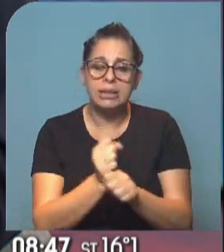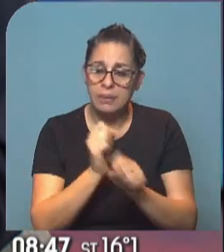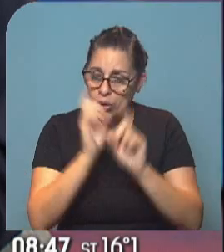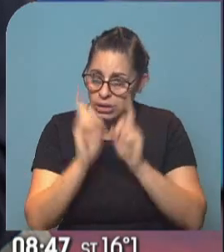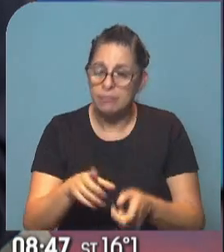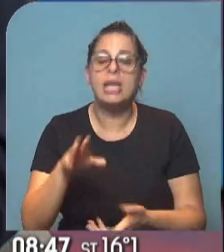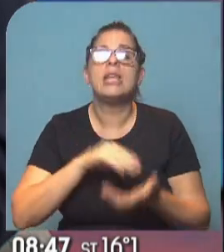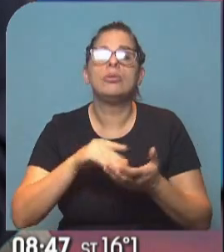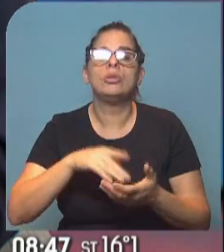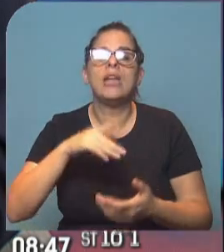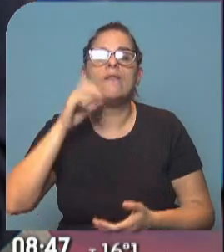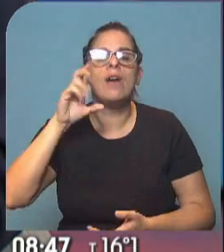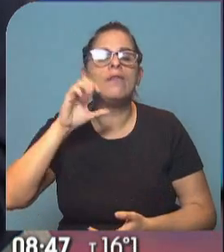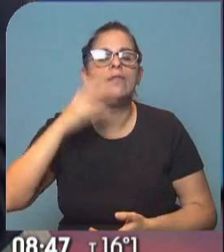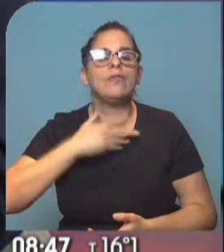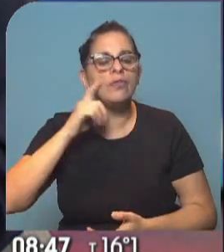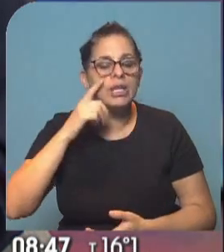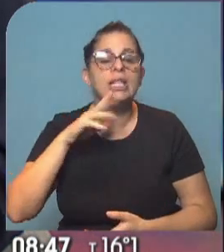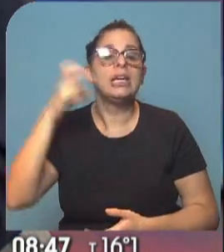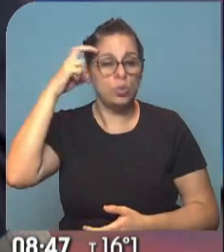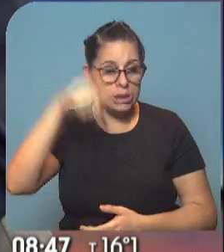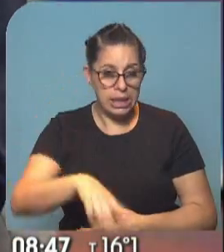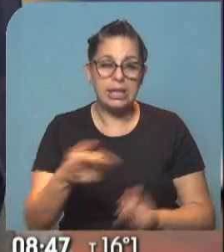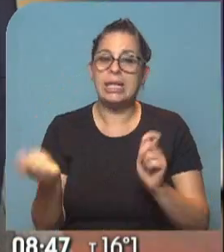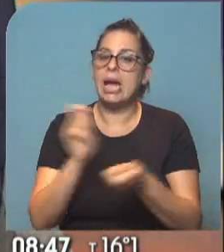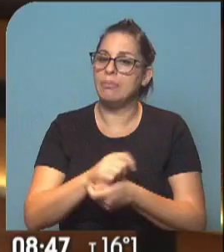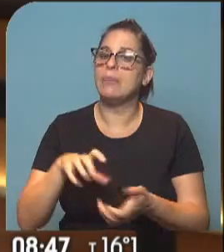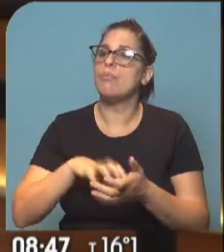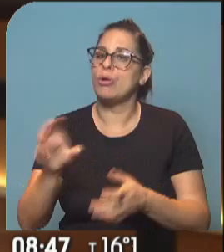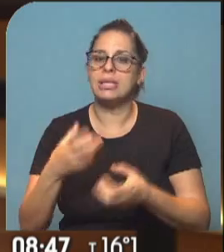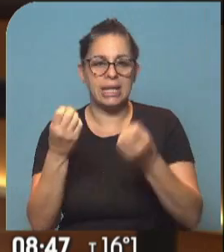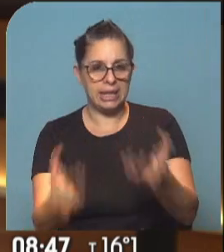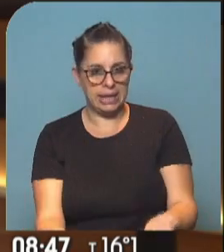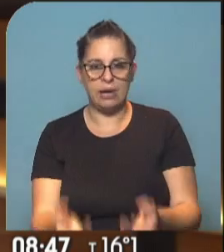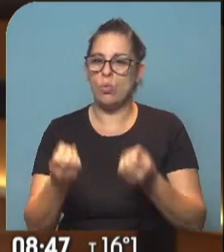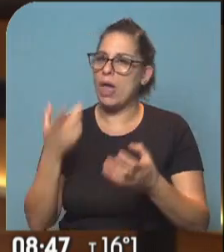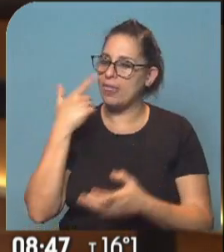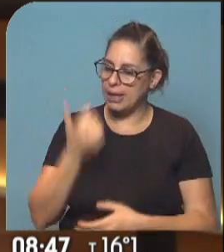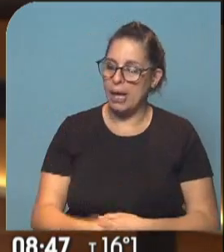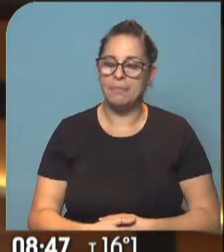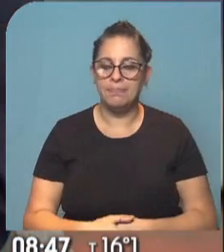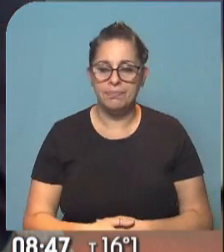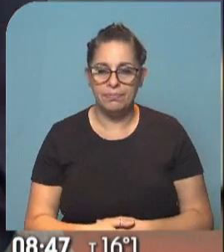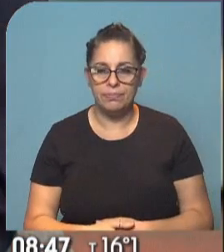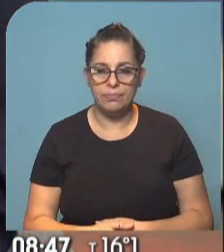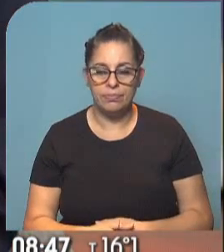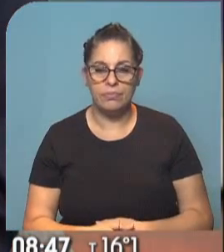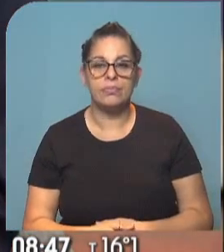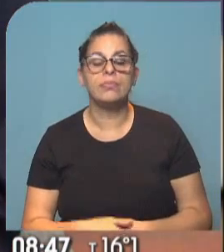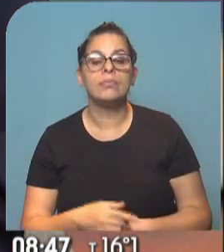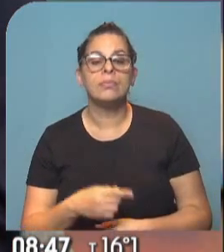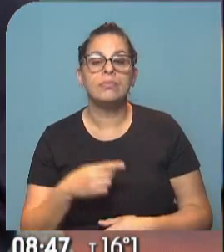diputada karina banfi diputada de la unión cívica radical de cambiemos de la provincia de buenos aires cómo le va buenos días a ver las